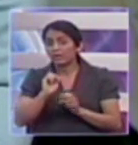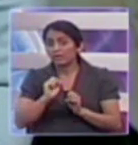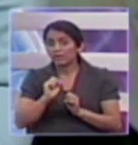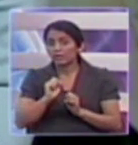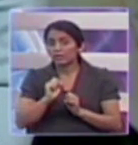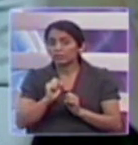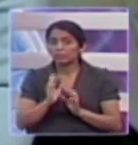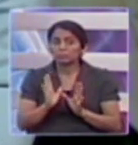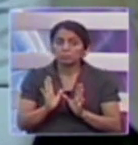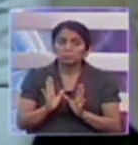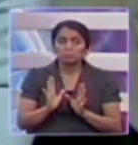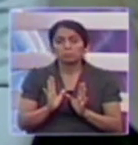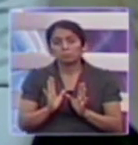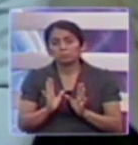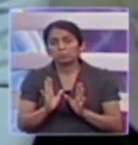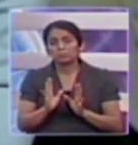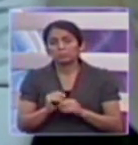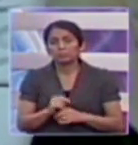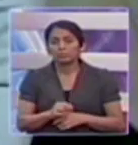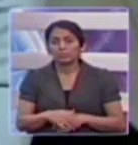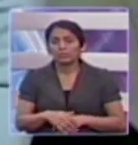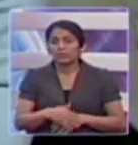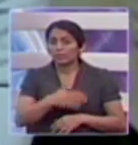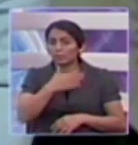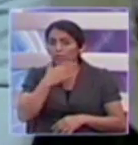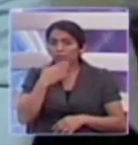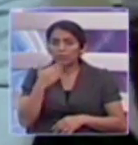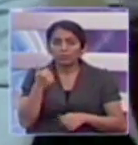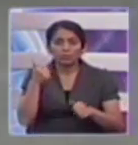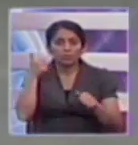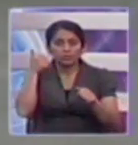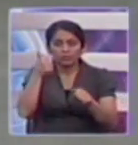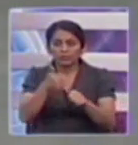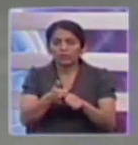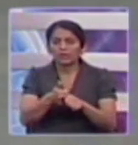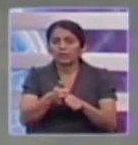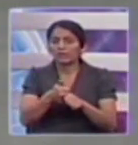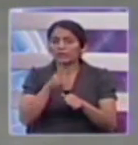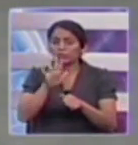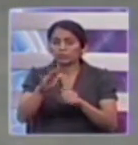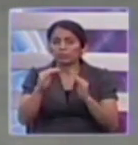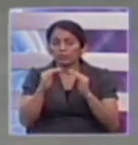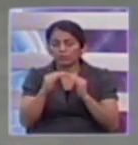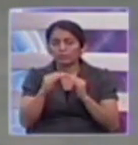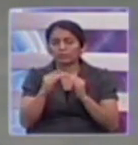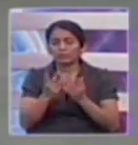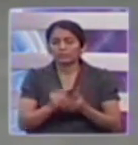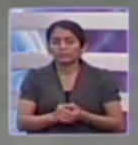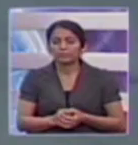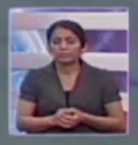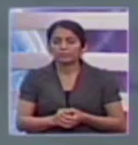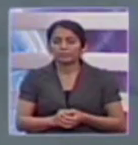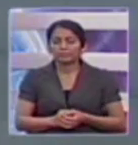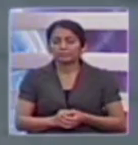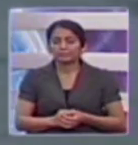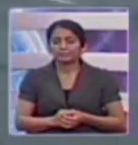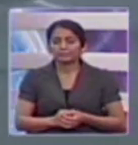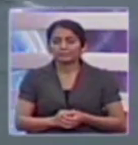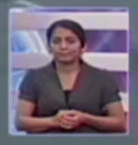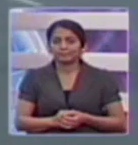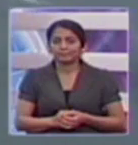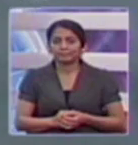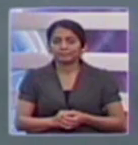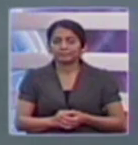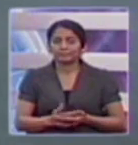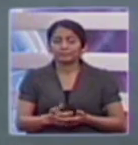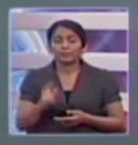los cantones o provincias más cercanas que cuenten con este servicio. La reducción del número de vehículos matriculados no incidirá en el presupuesto